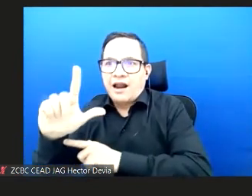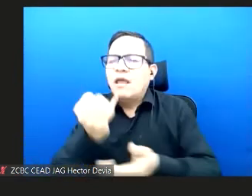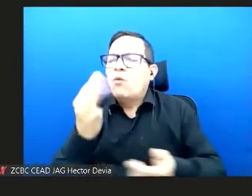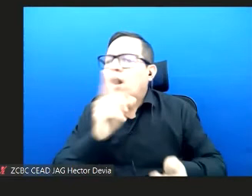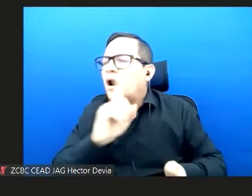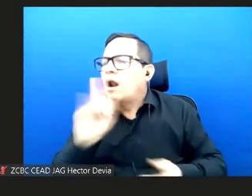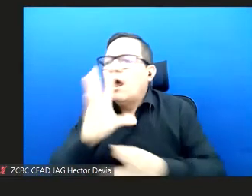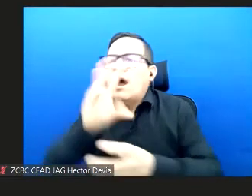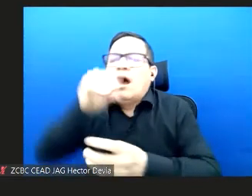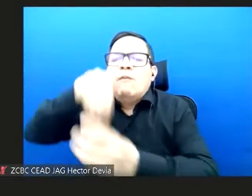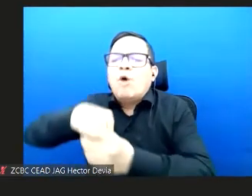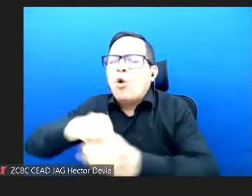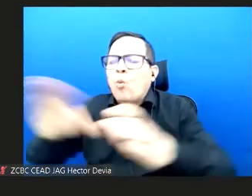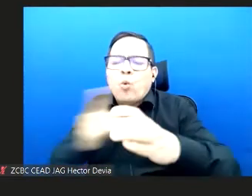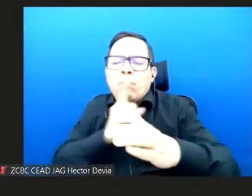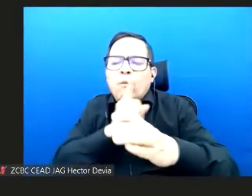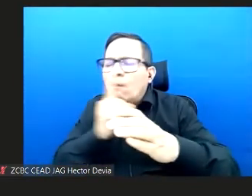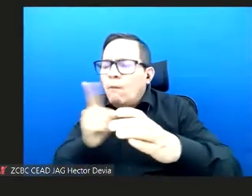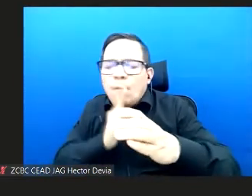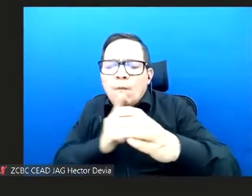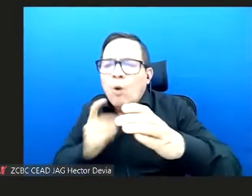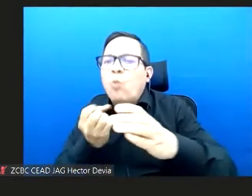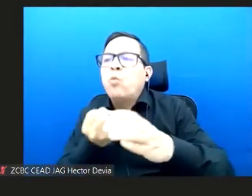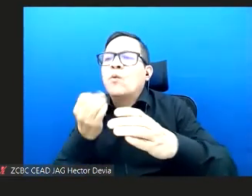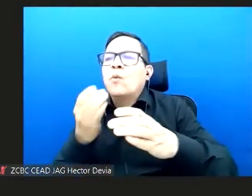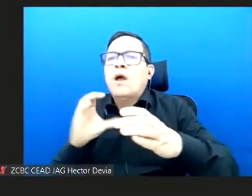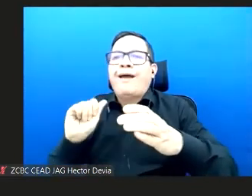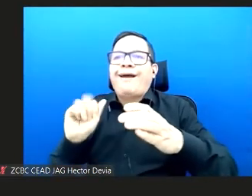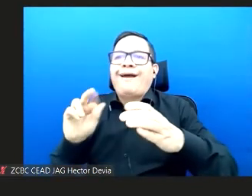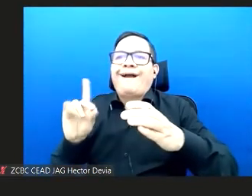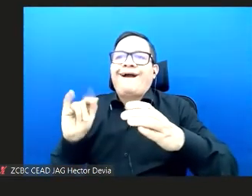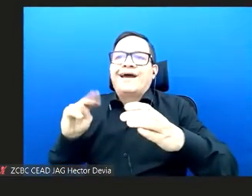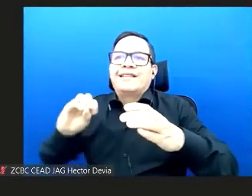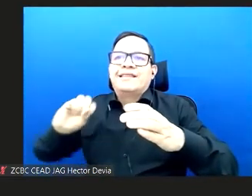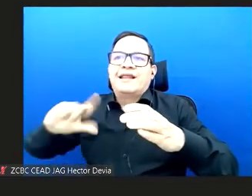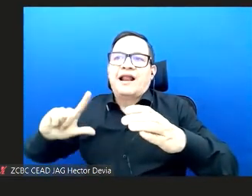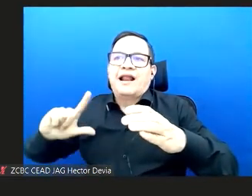pedir también en nuestras tareas que expresemos el cardinal.